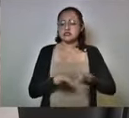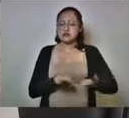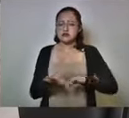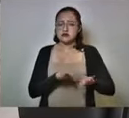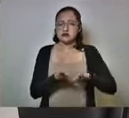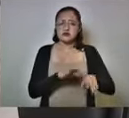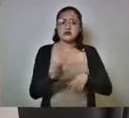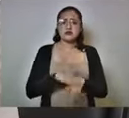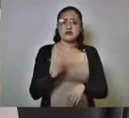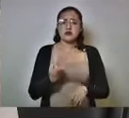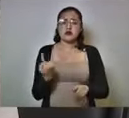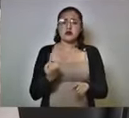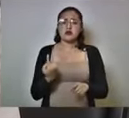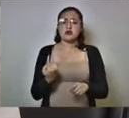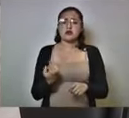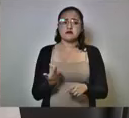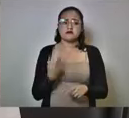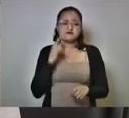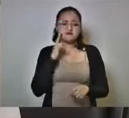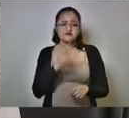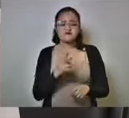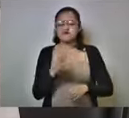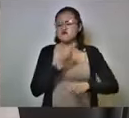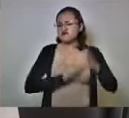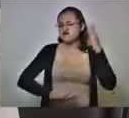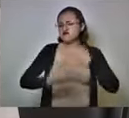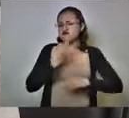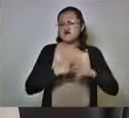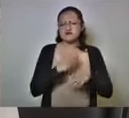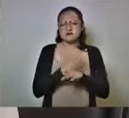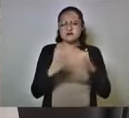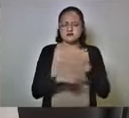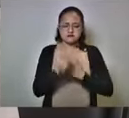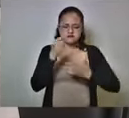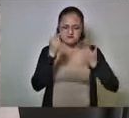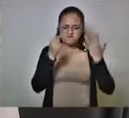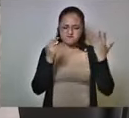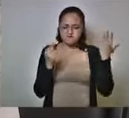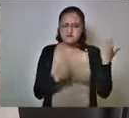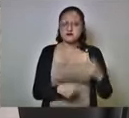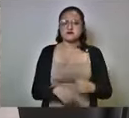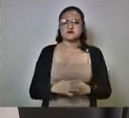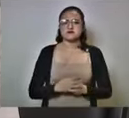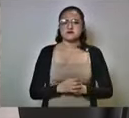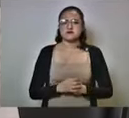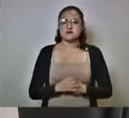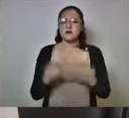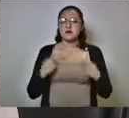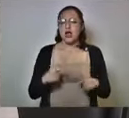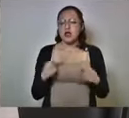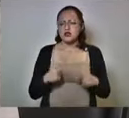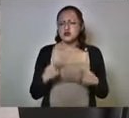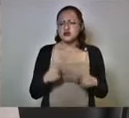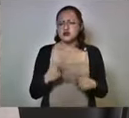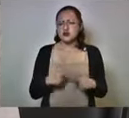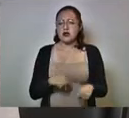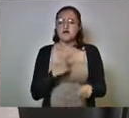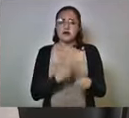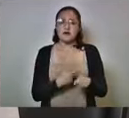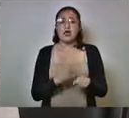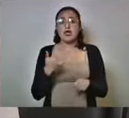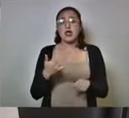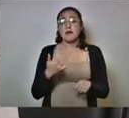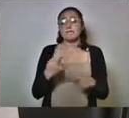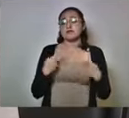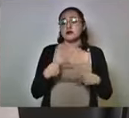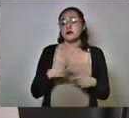justamente porque estamos documentando todos los datos demográficos de cada uno de los pacientes, no nada más de los fallecidos, de todos